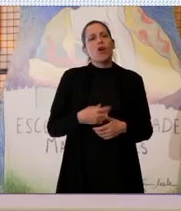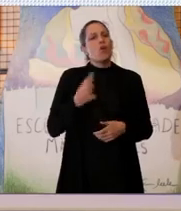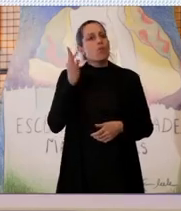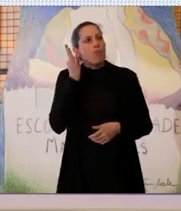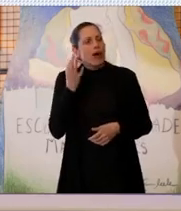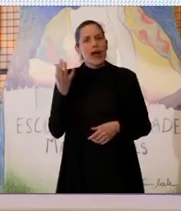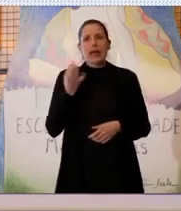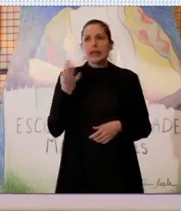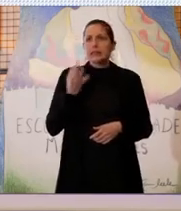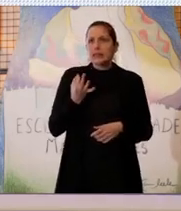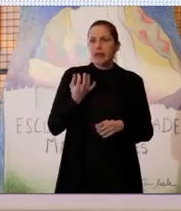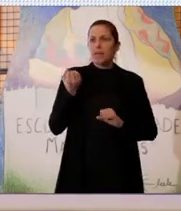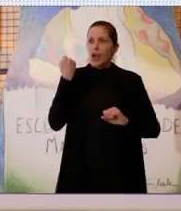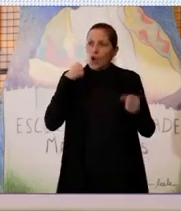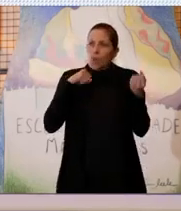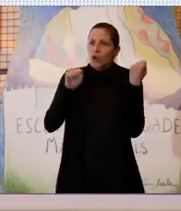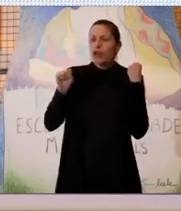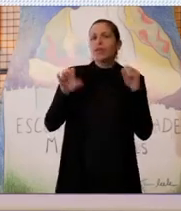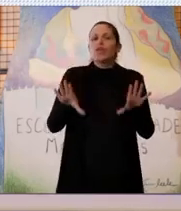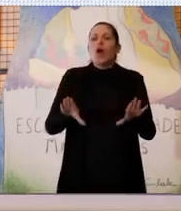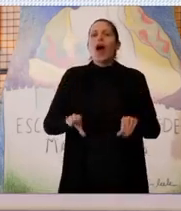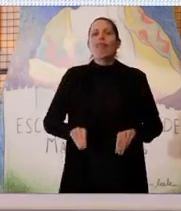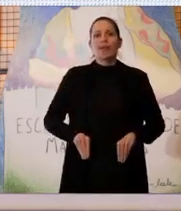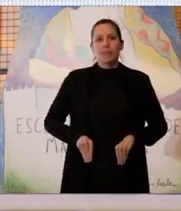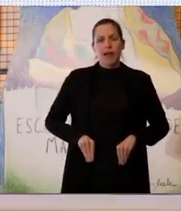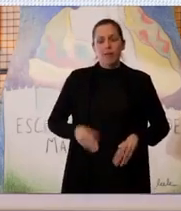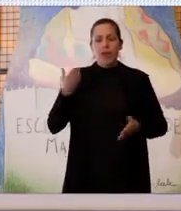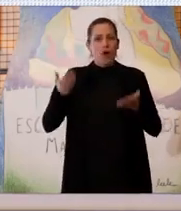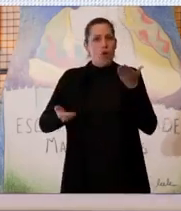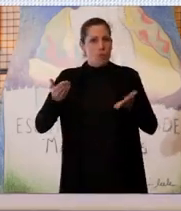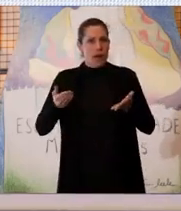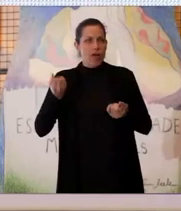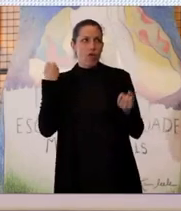es completamente diferente al de al de los hombres